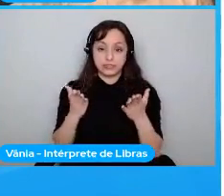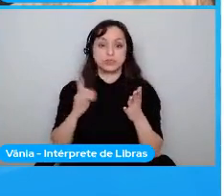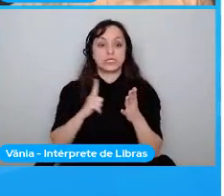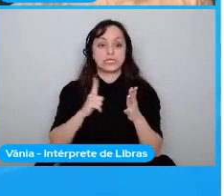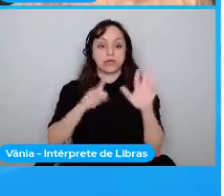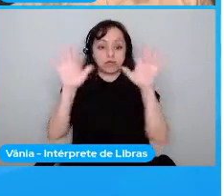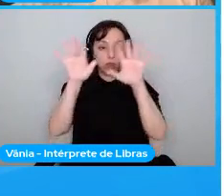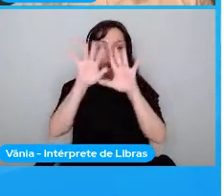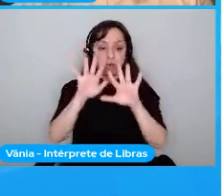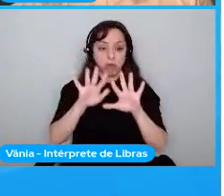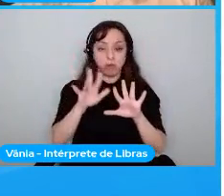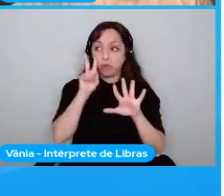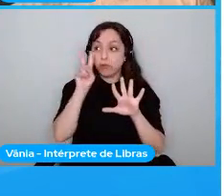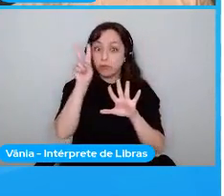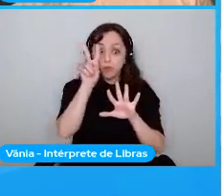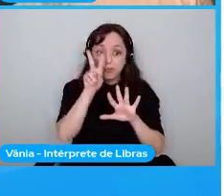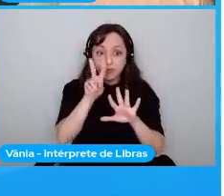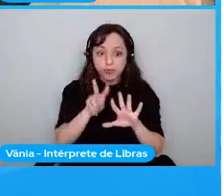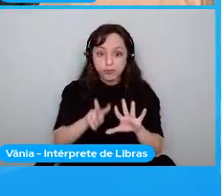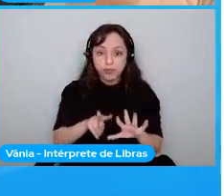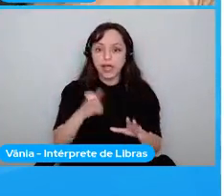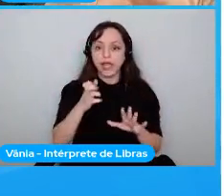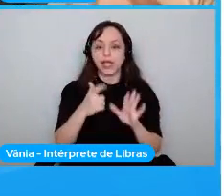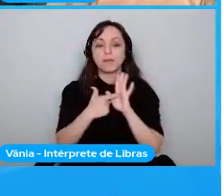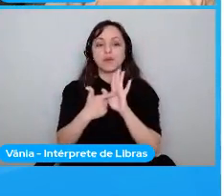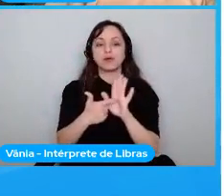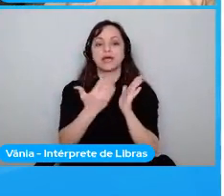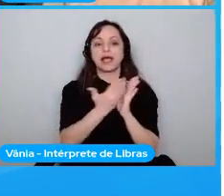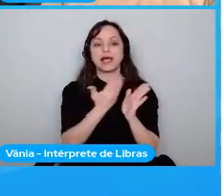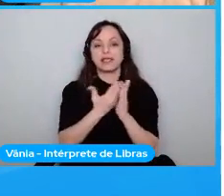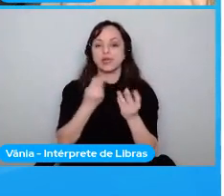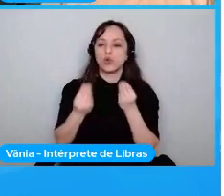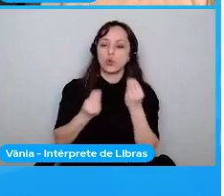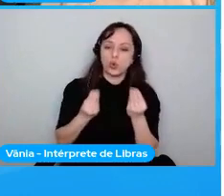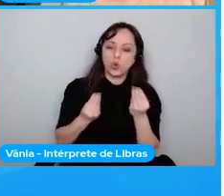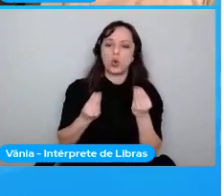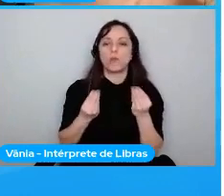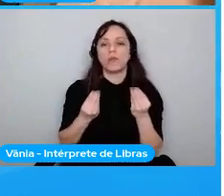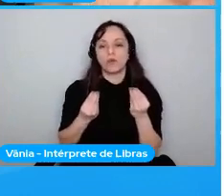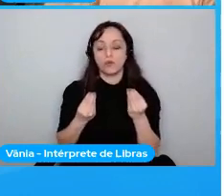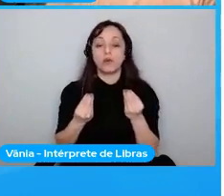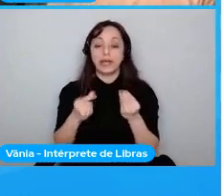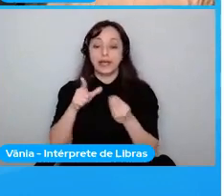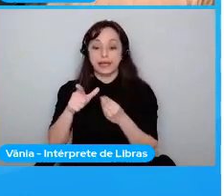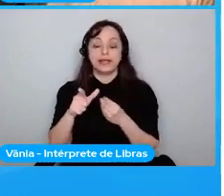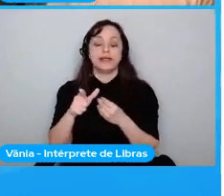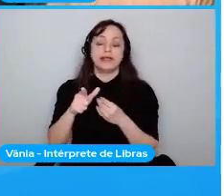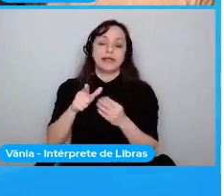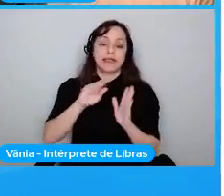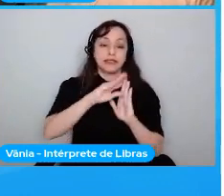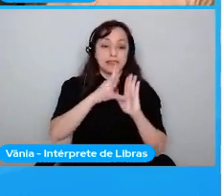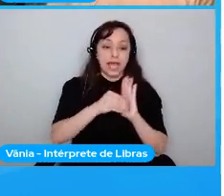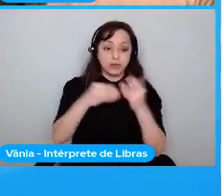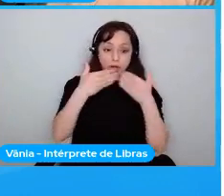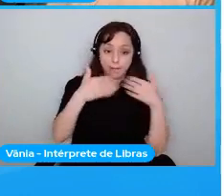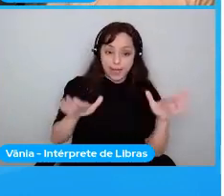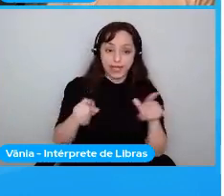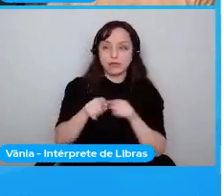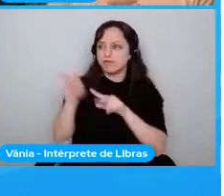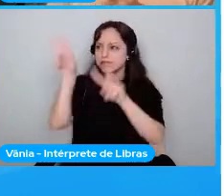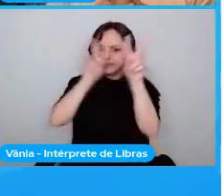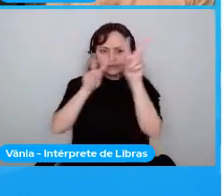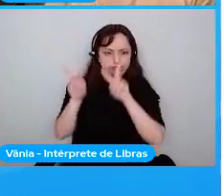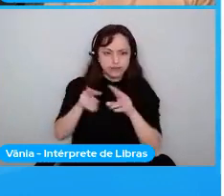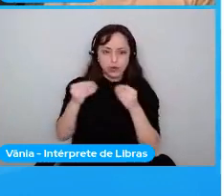Lo que les quería enseñar con este cuaderno, un poco la manipulación de los datos abiertos, un poco un vistazo súper rápido de cómo es este